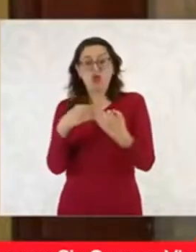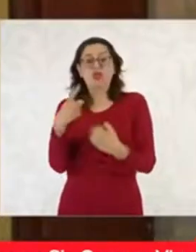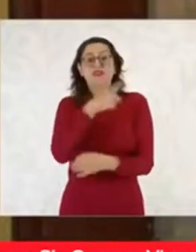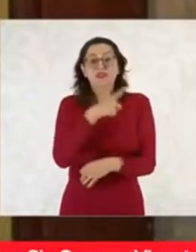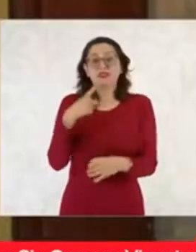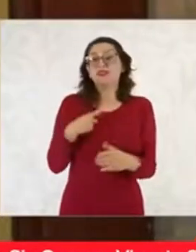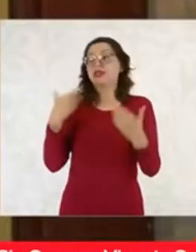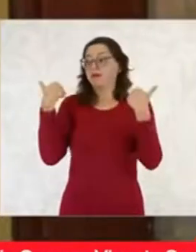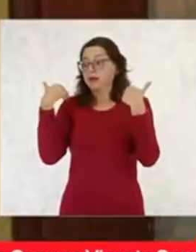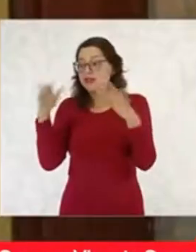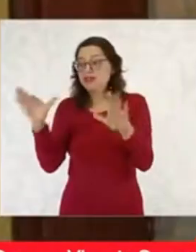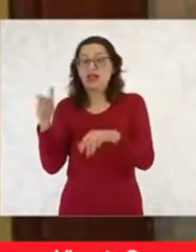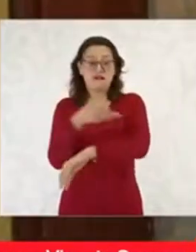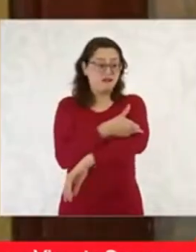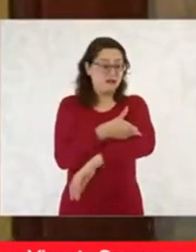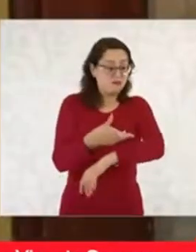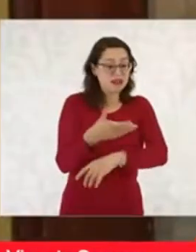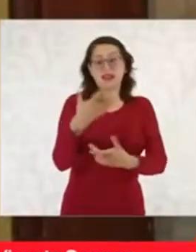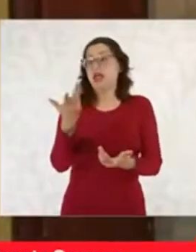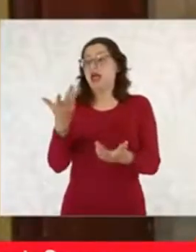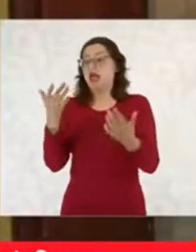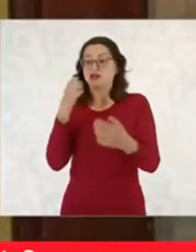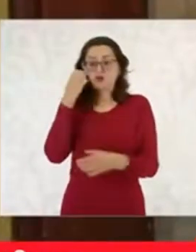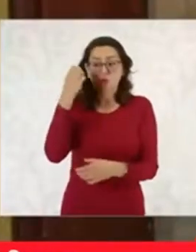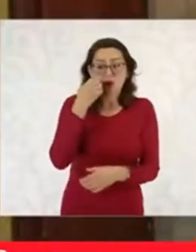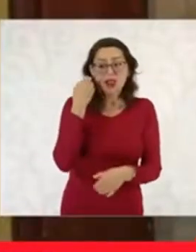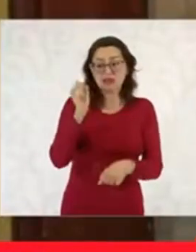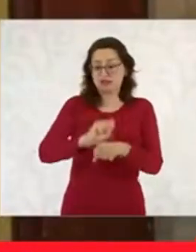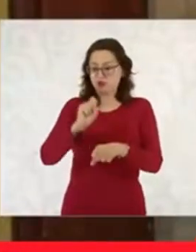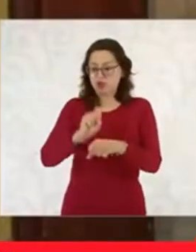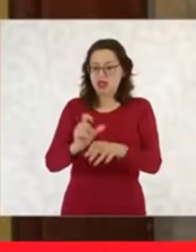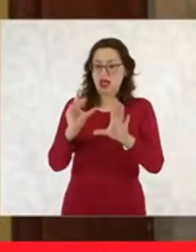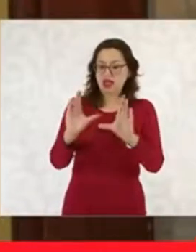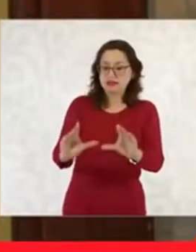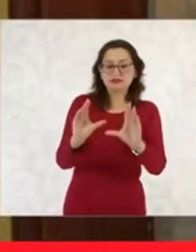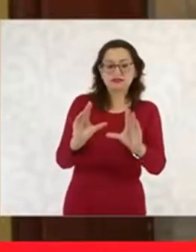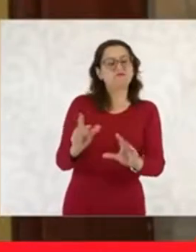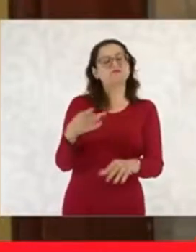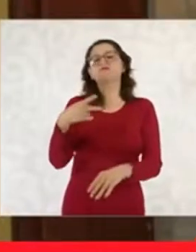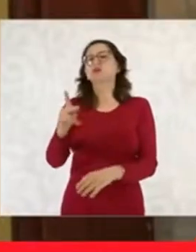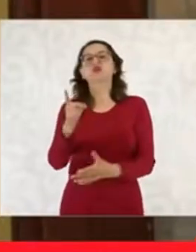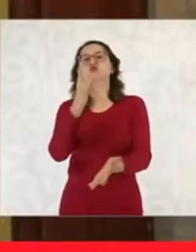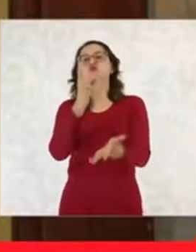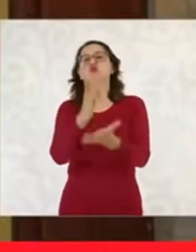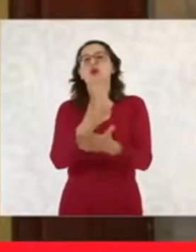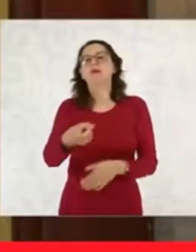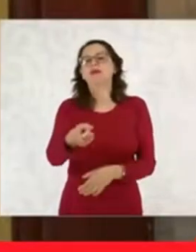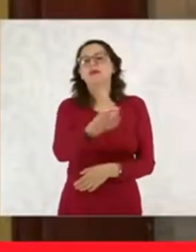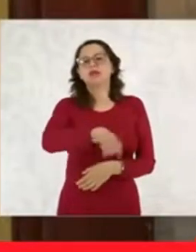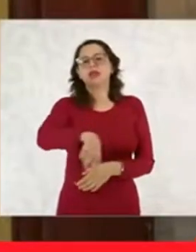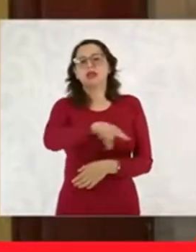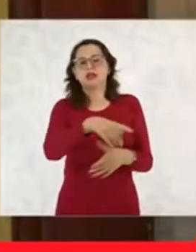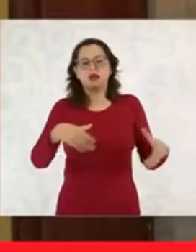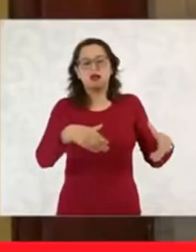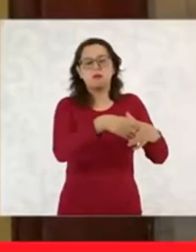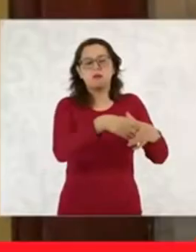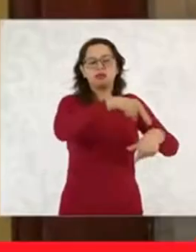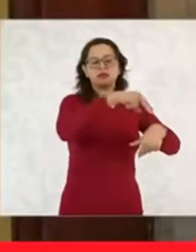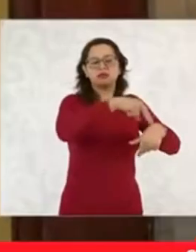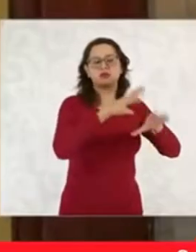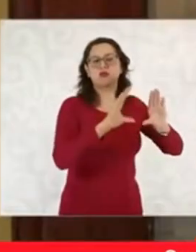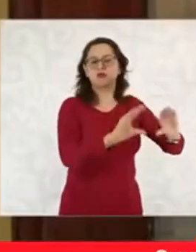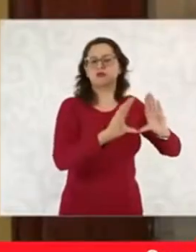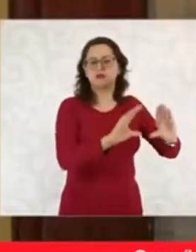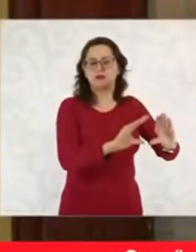familiares en las escuelas y en los colegios de enseñanza secundaria y que se reservan únicamente a quienes toman a la medicina como